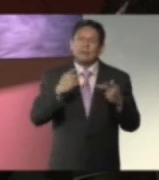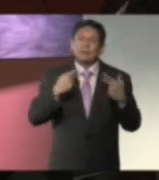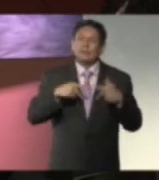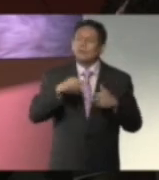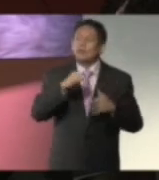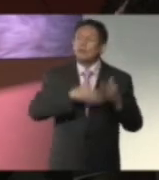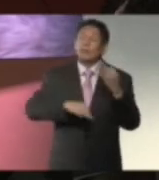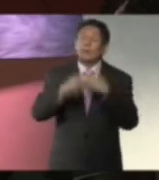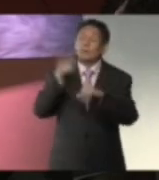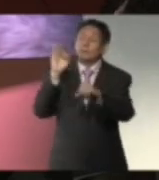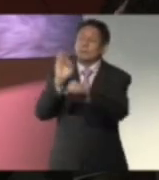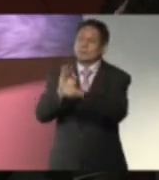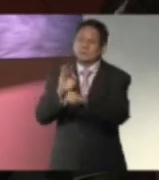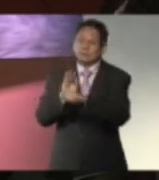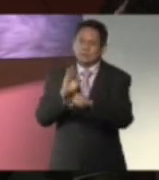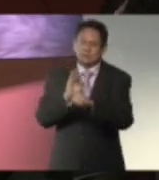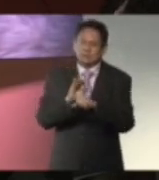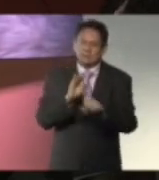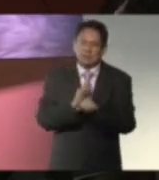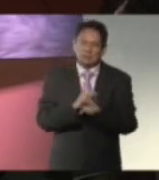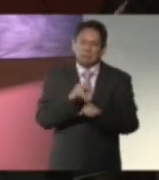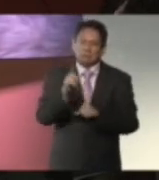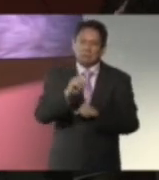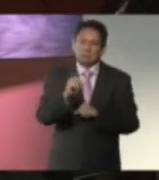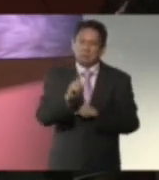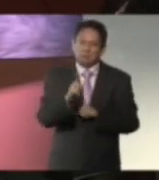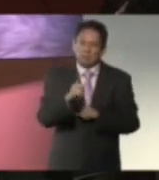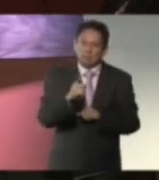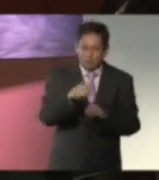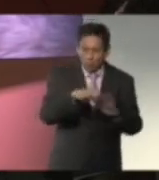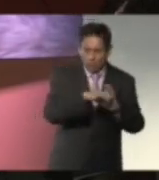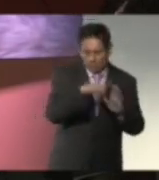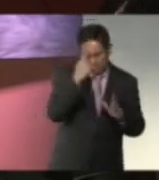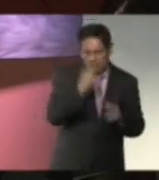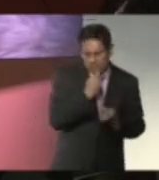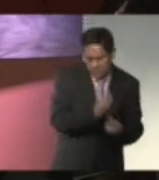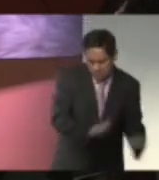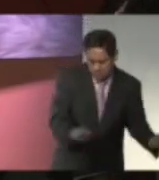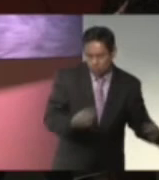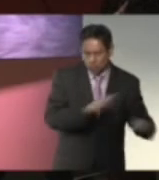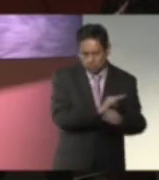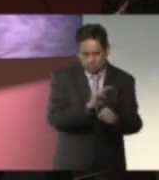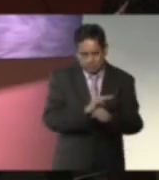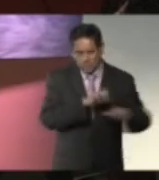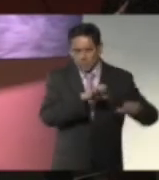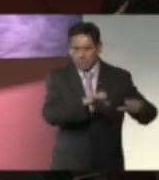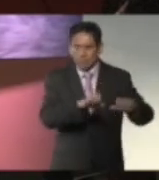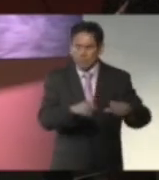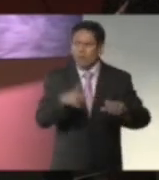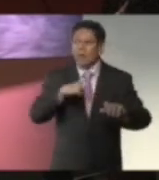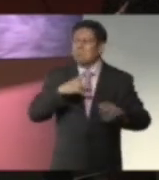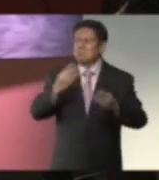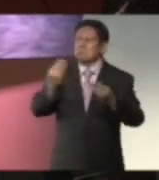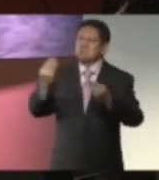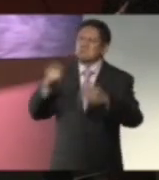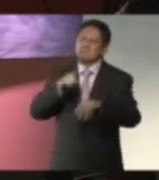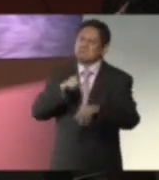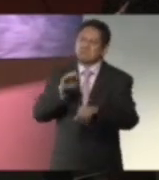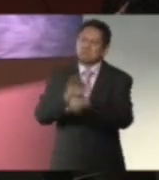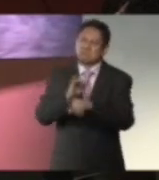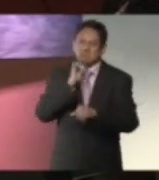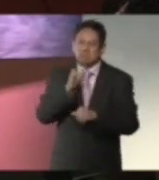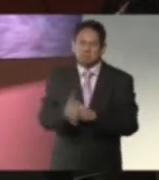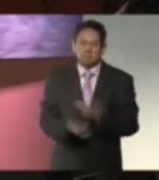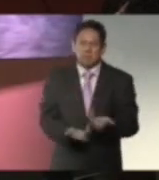a cubrirlo, o sea, 70%+ no tiene acceso a las guarderías. ¿Cómo resolvemos las mexicanas y en general las latinas